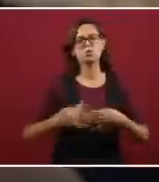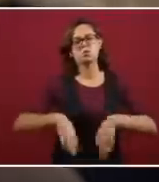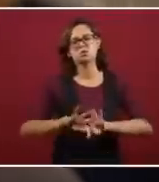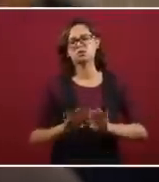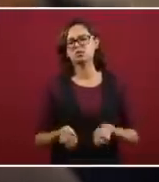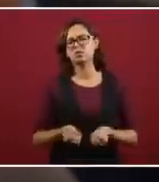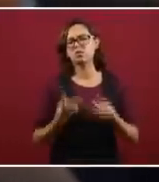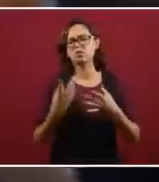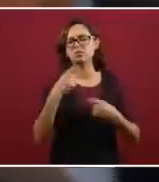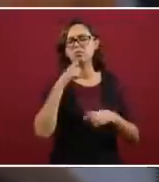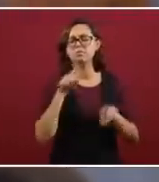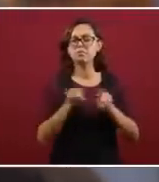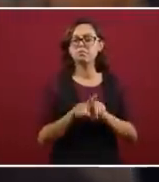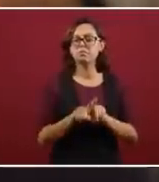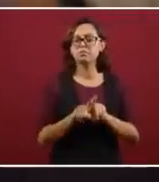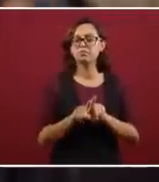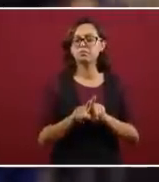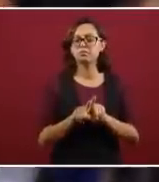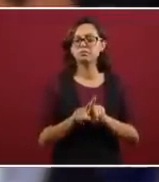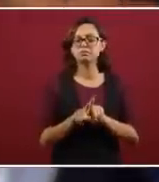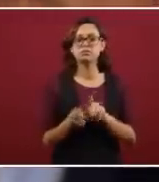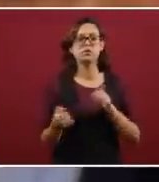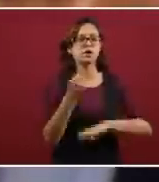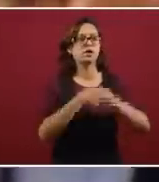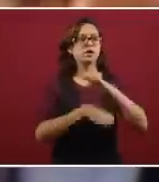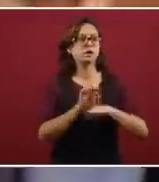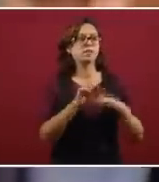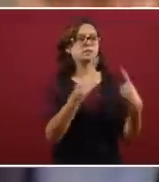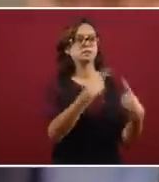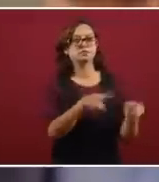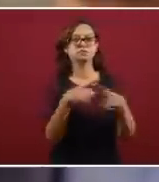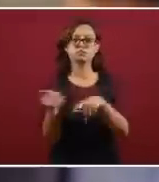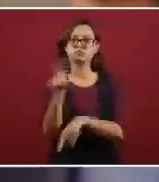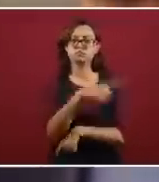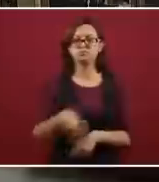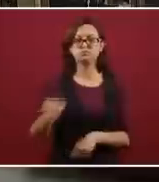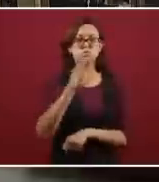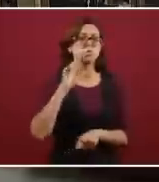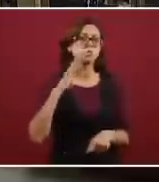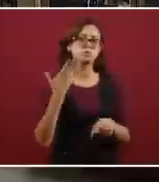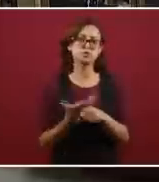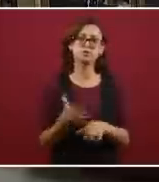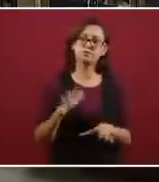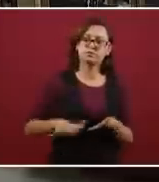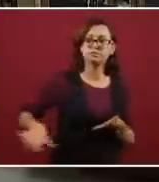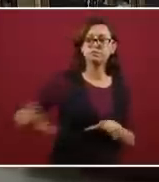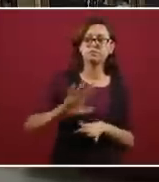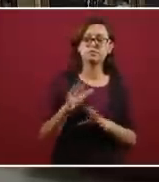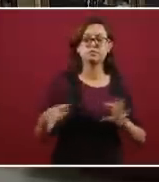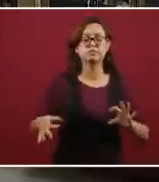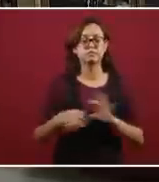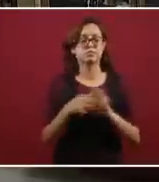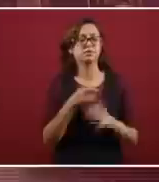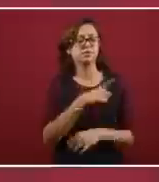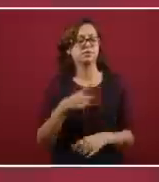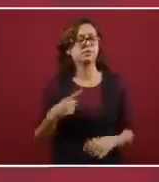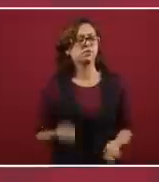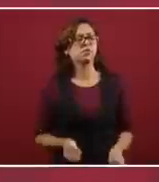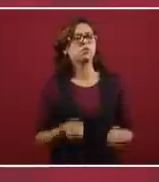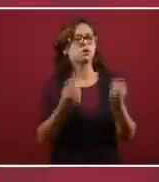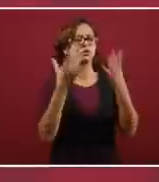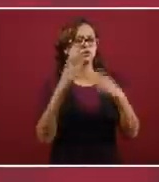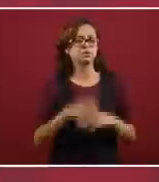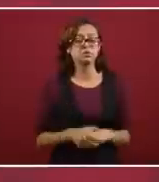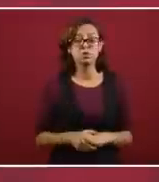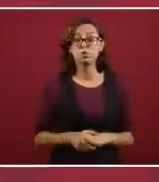y la responsabilidad social de las empresas que usted ha destacado en varias ocasiones? Pues es fundamental, es un